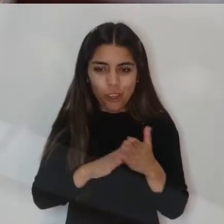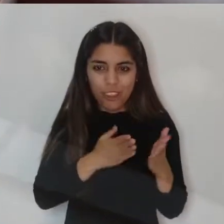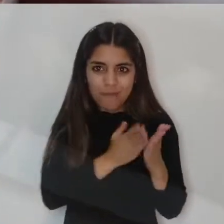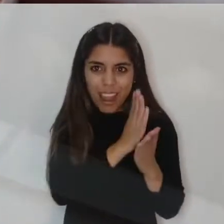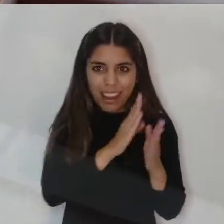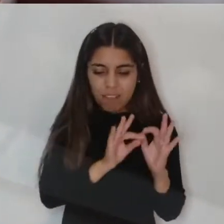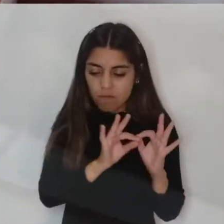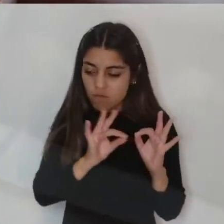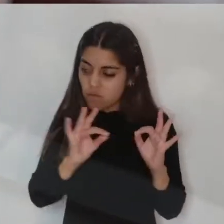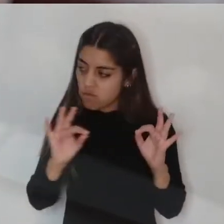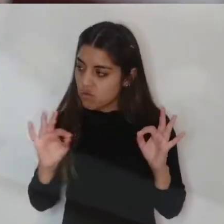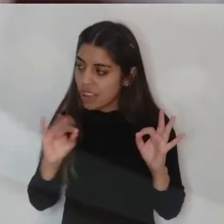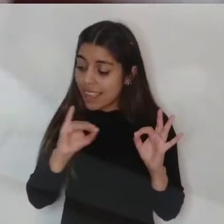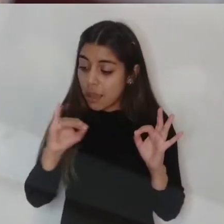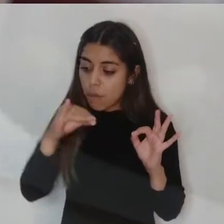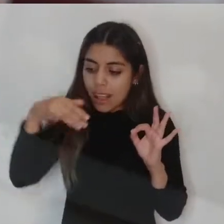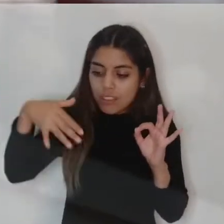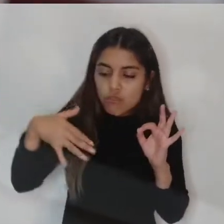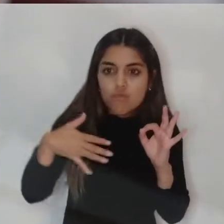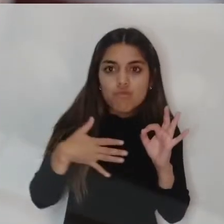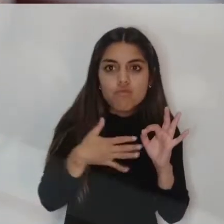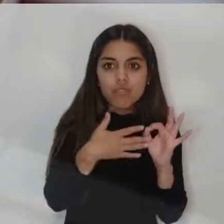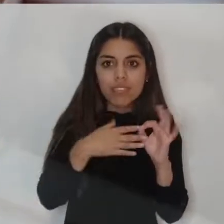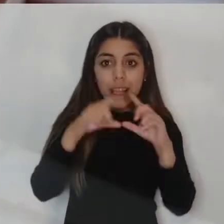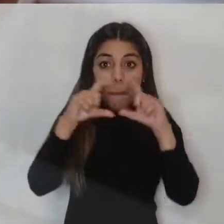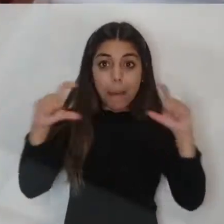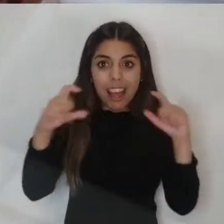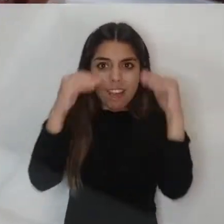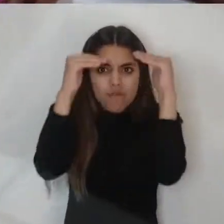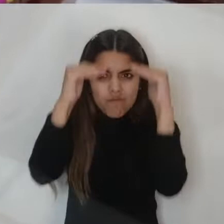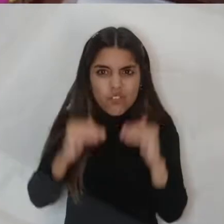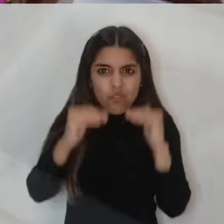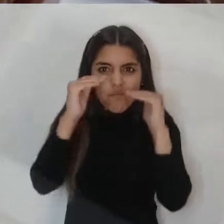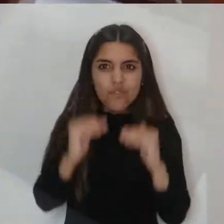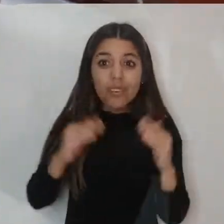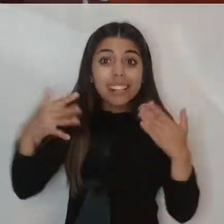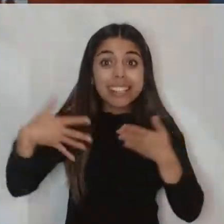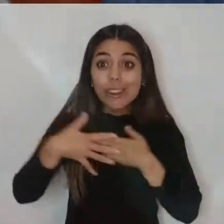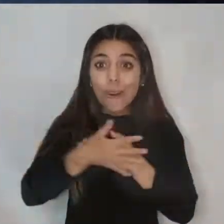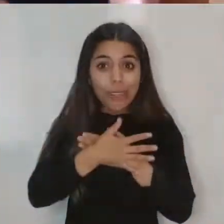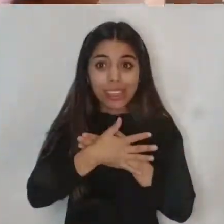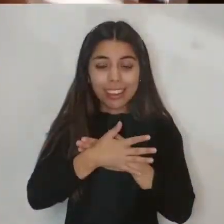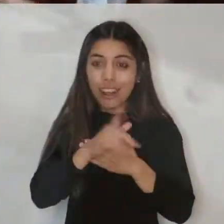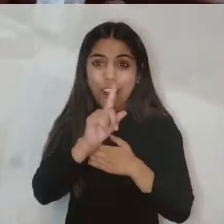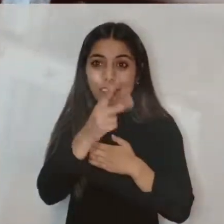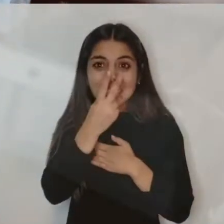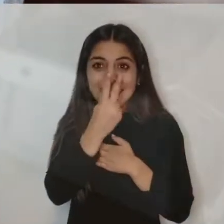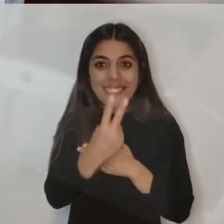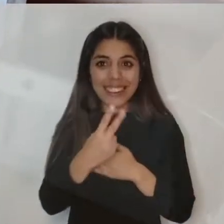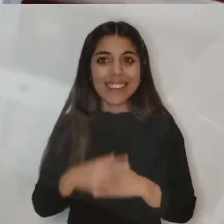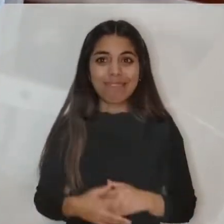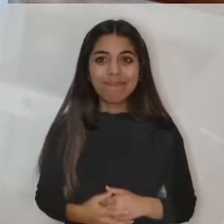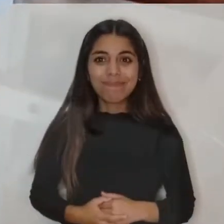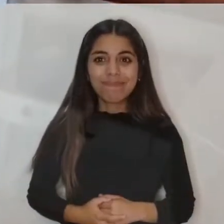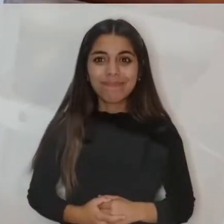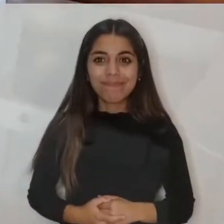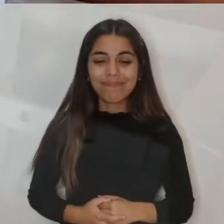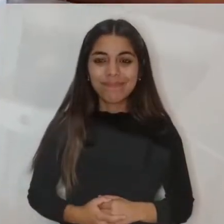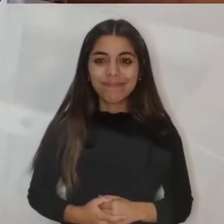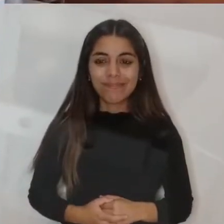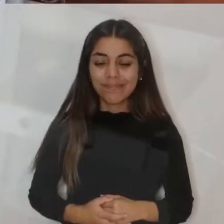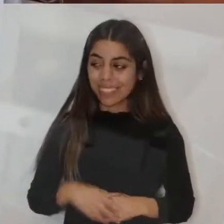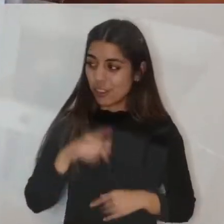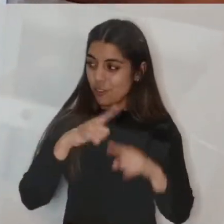Todo se esconde con el, ¿eh? Para que quede en el mismo lado y hacer mi huella. Como este es más